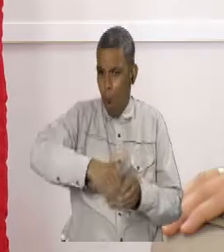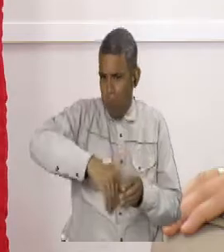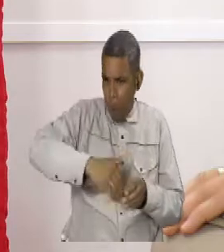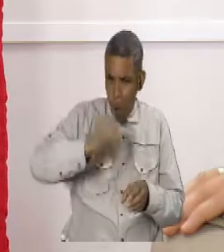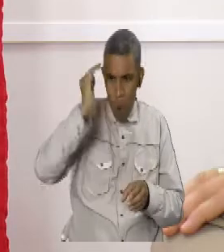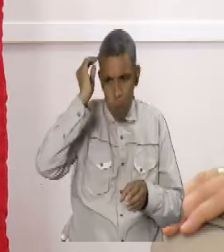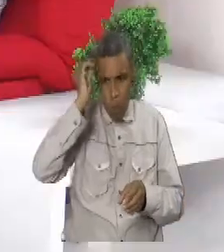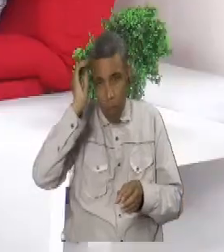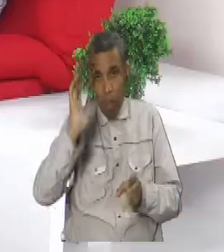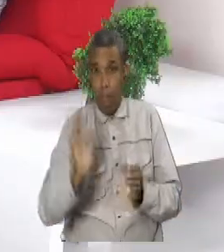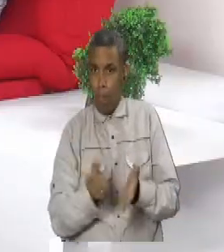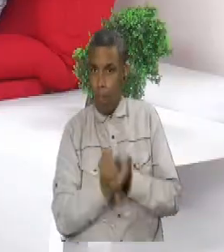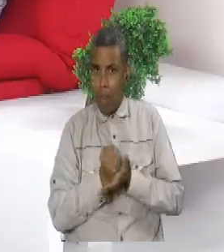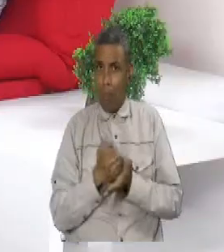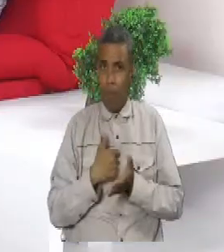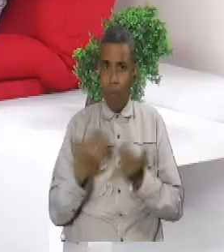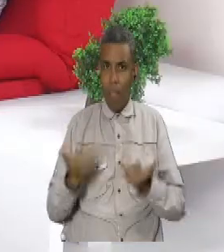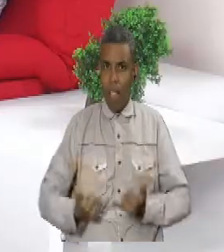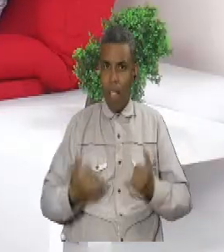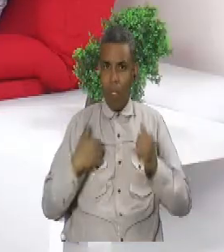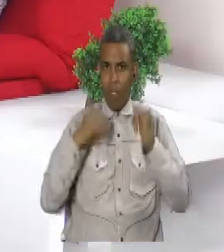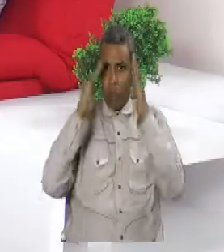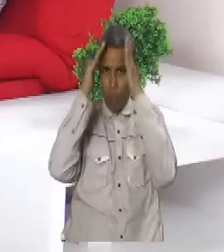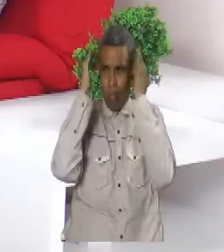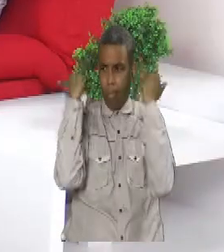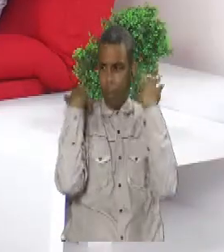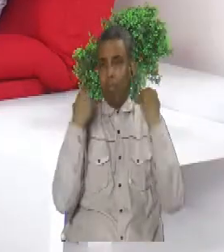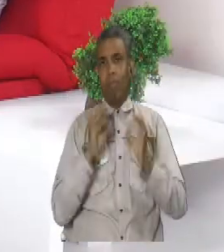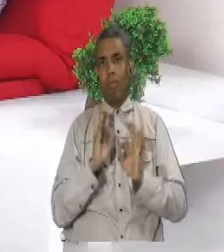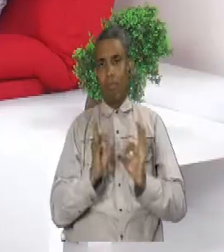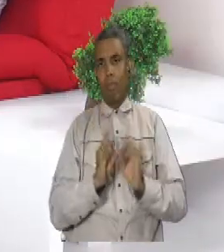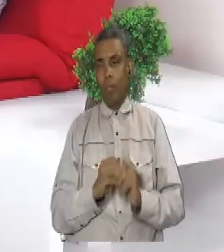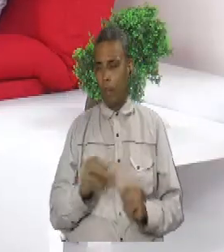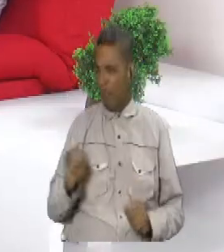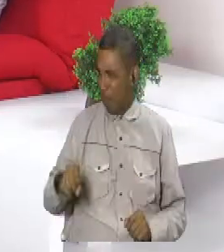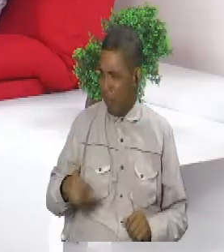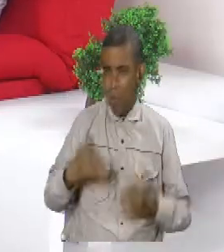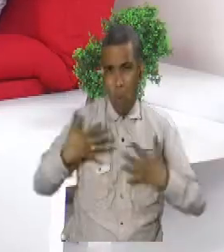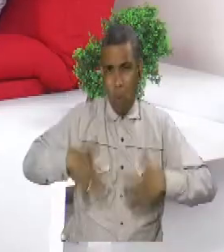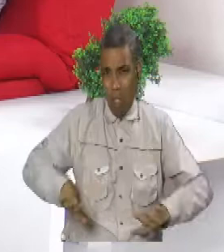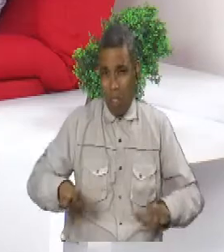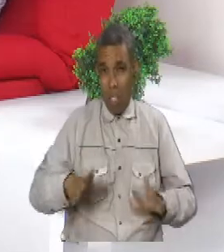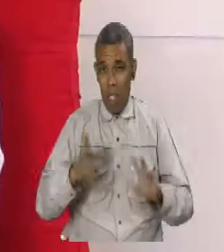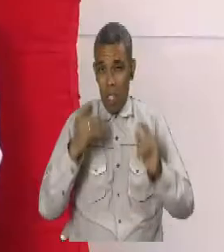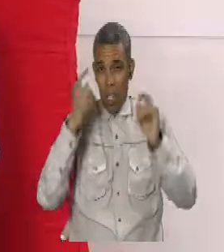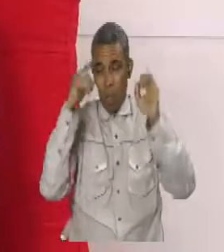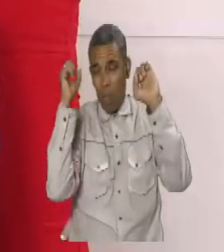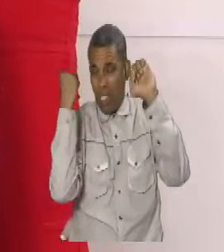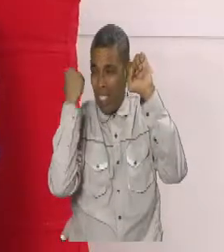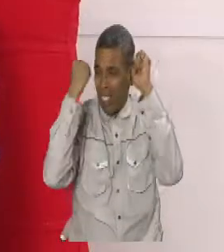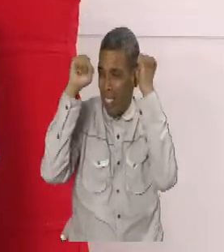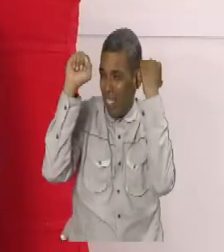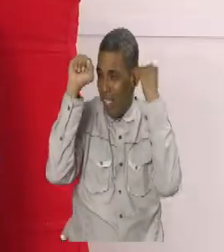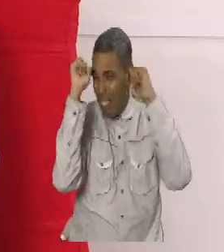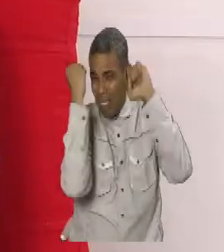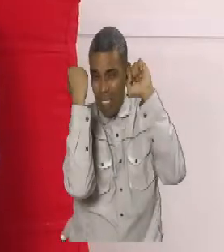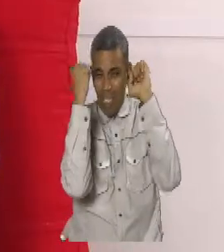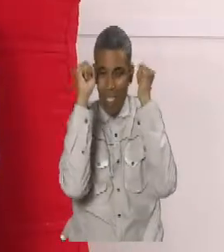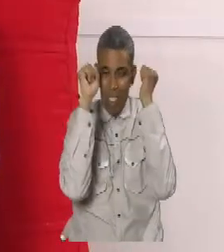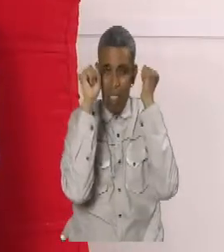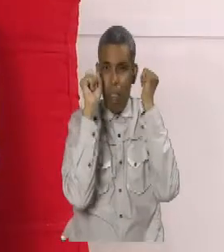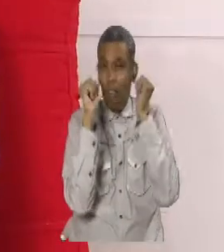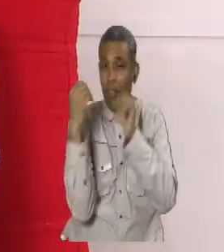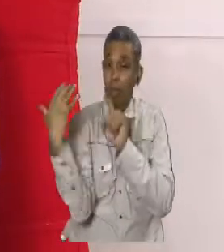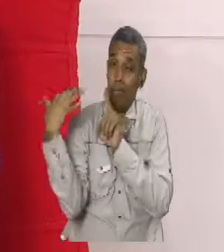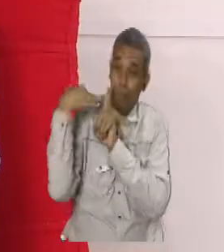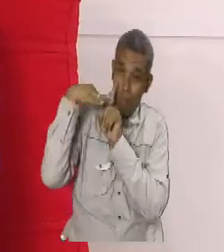muy pequeñito de la cabeza. Sí, eso nos puede pasar a cualquiera, en cualquier momento. Las causas de estrés o causas que no sabemos todavía por